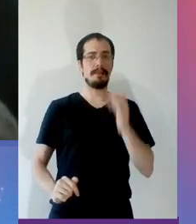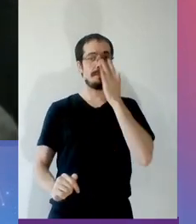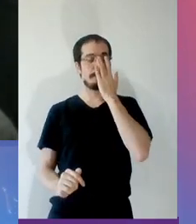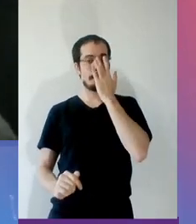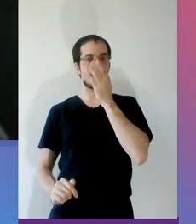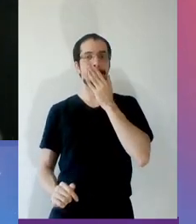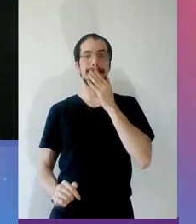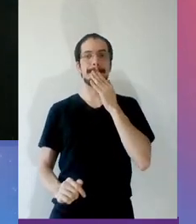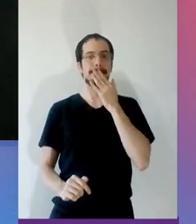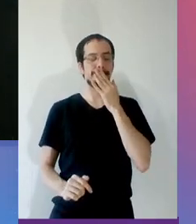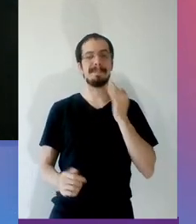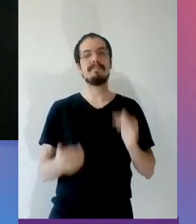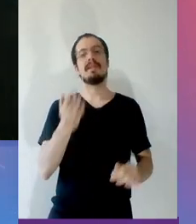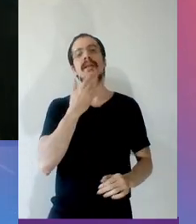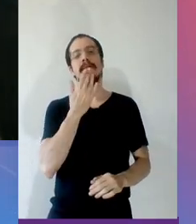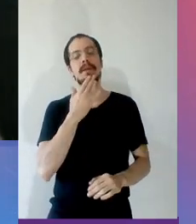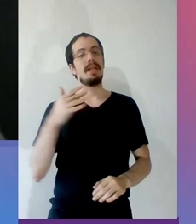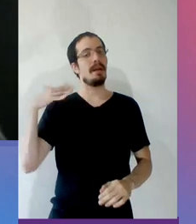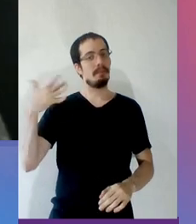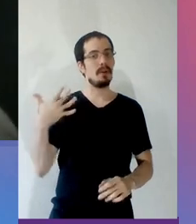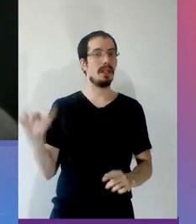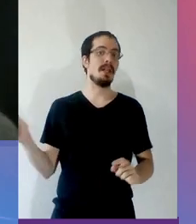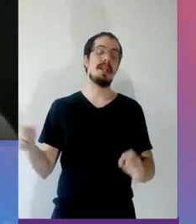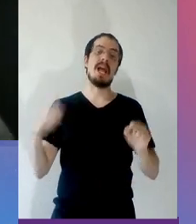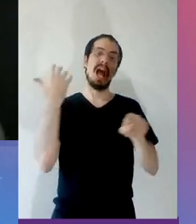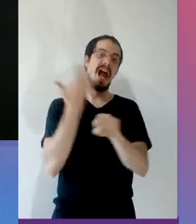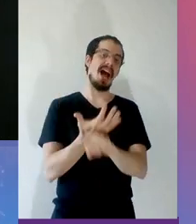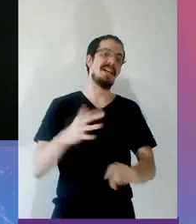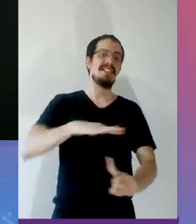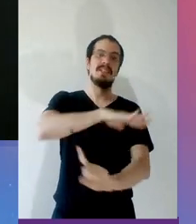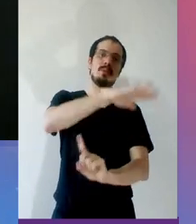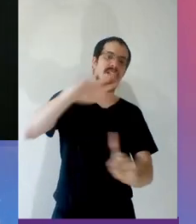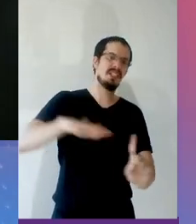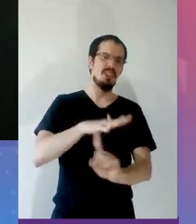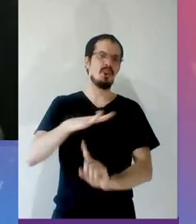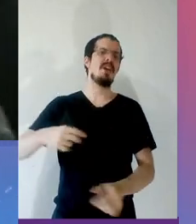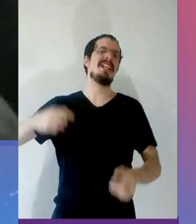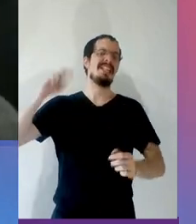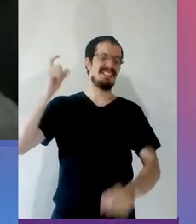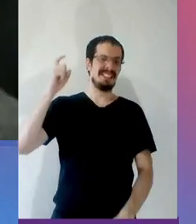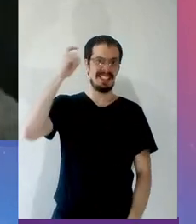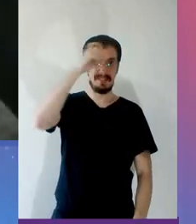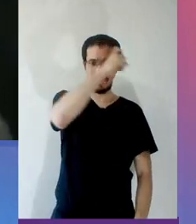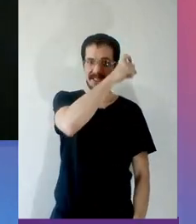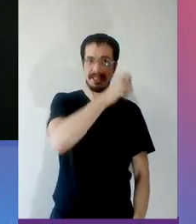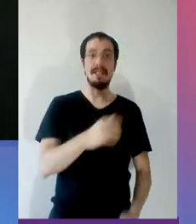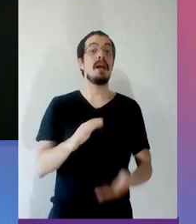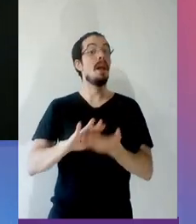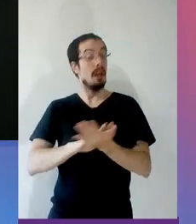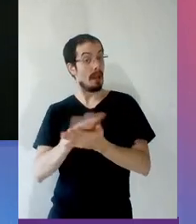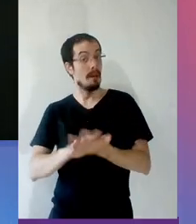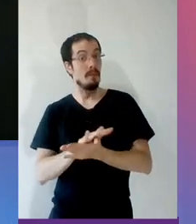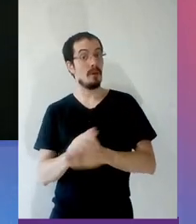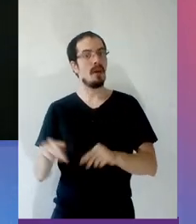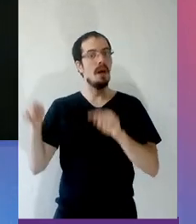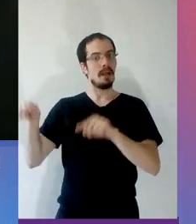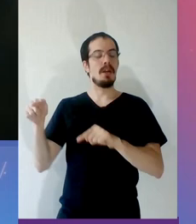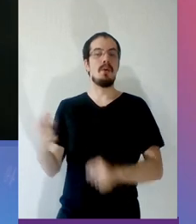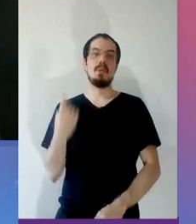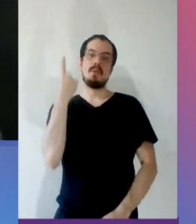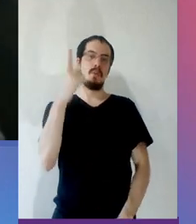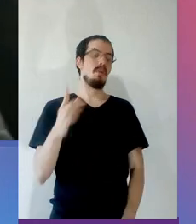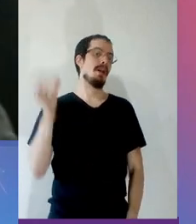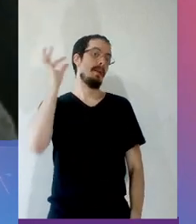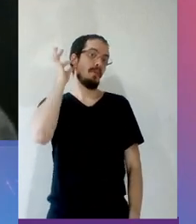sino que vamos a tener circunstancias muy complejas. Por ejemplo, está demostrado que una mujer embarazada